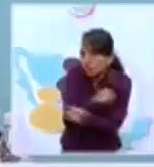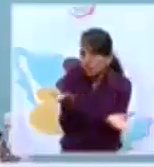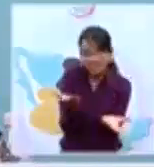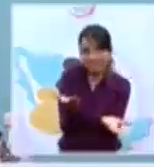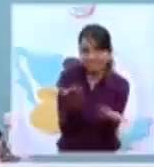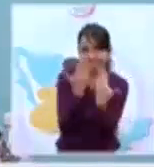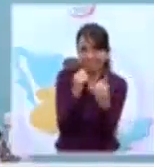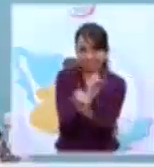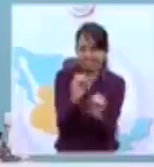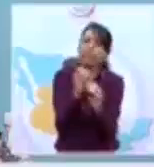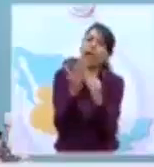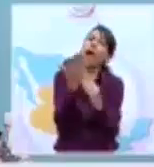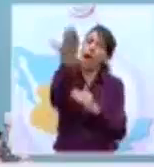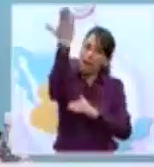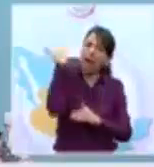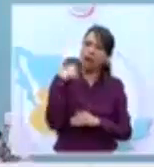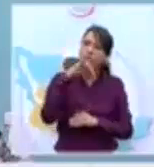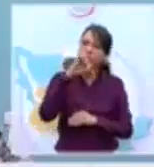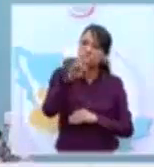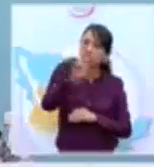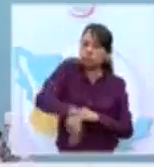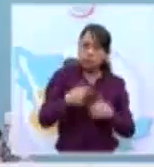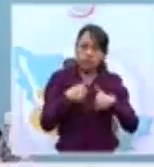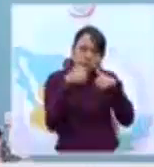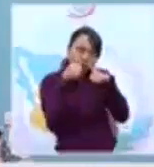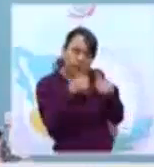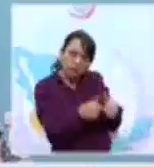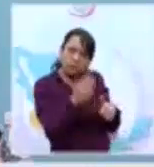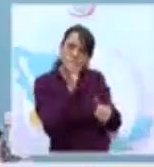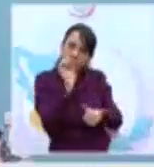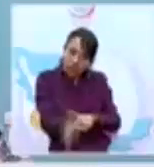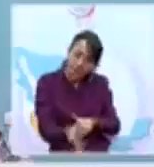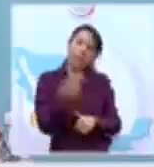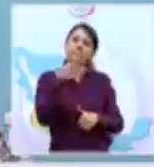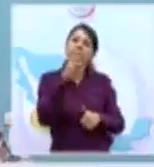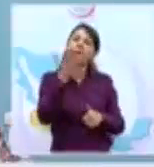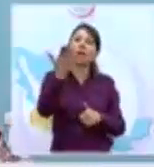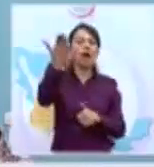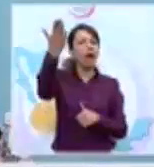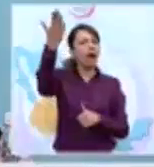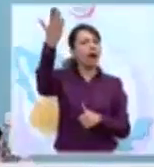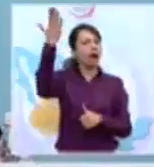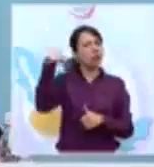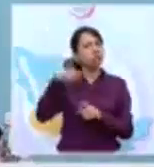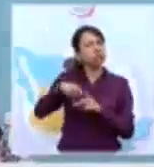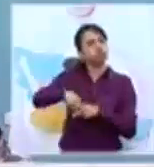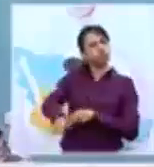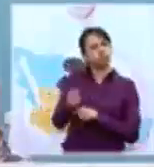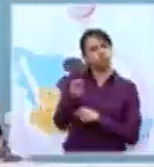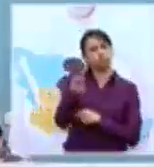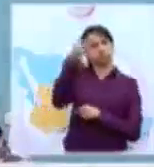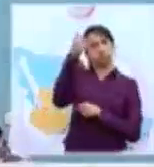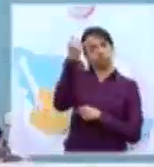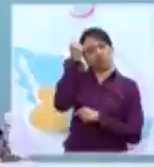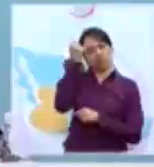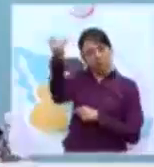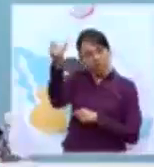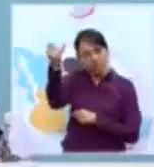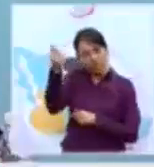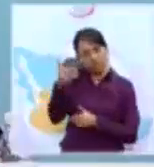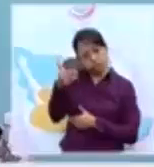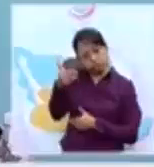antes, creemos que este lanzamiento fue muy importante para mandar una señal política